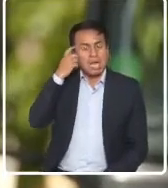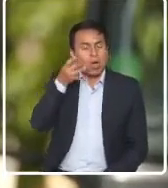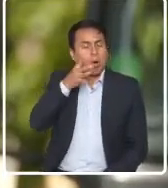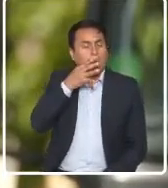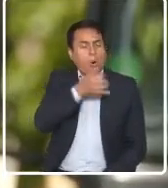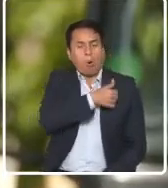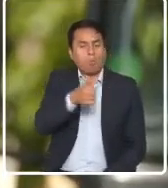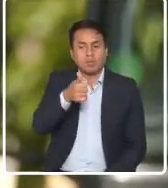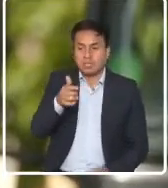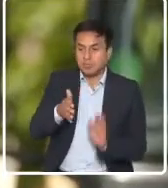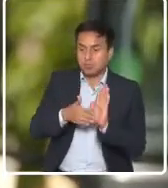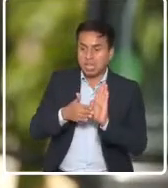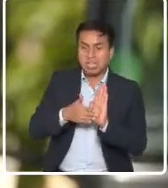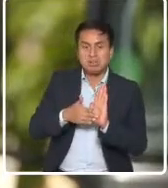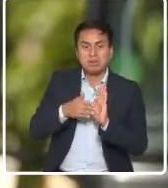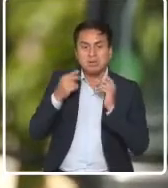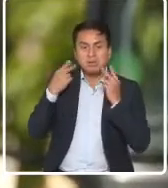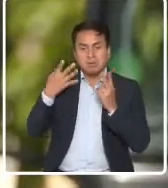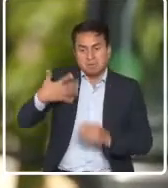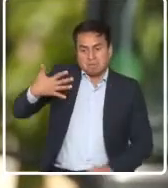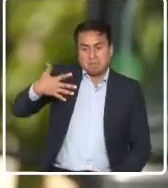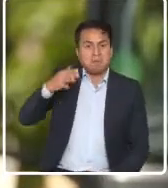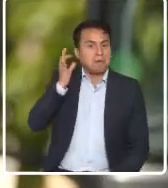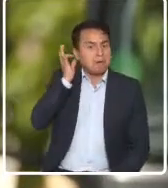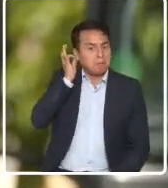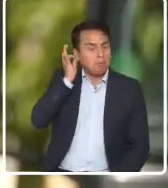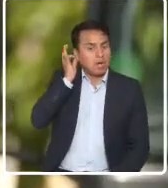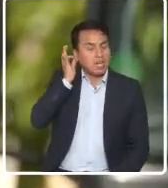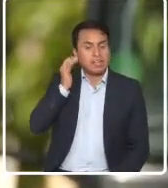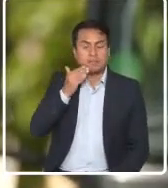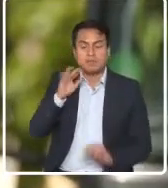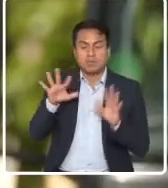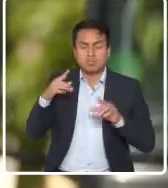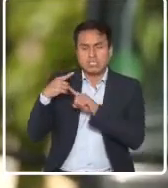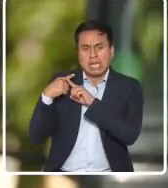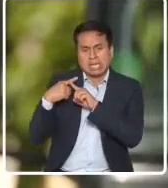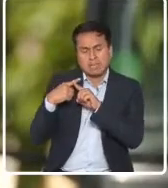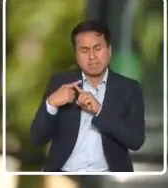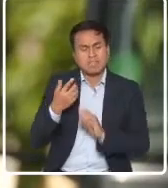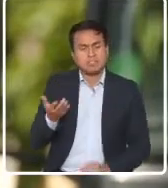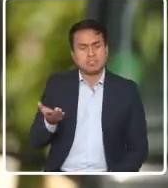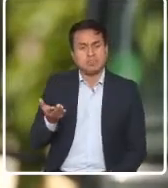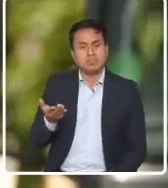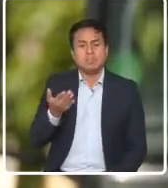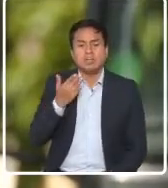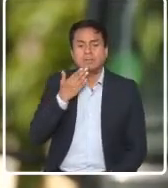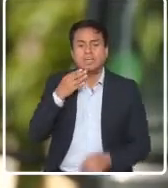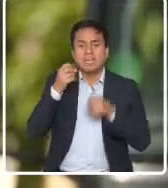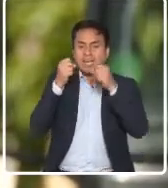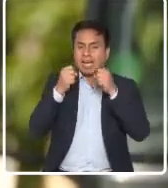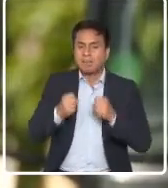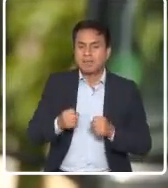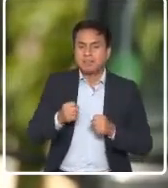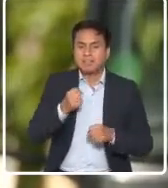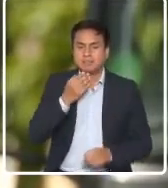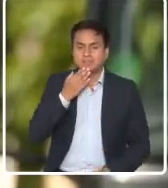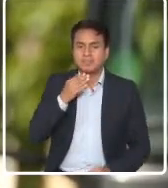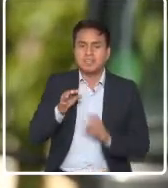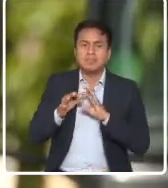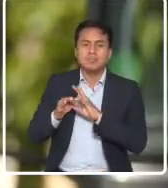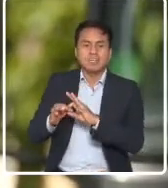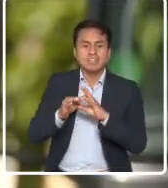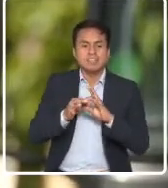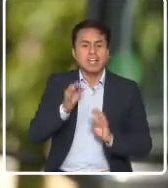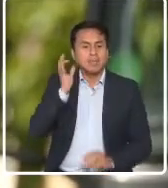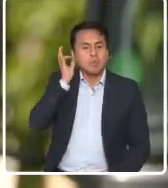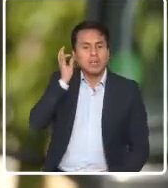exclusivas para hombres y han demostrado su valía y su tremendo sacrificio y su capacidad. Así que muchas